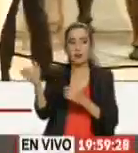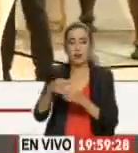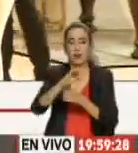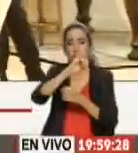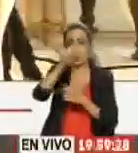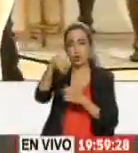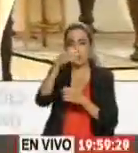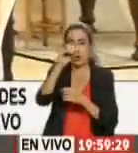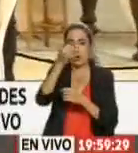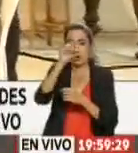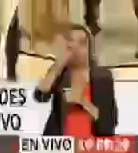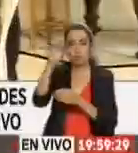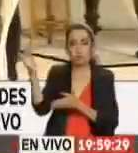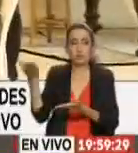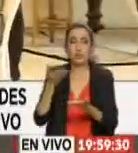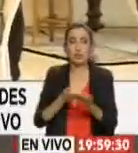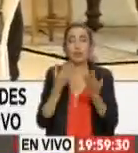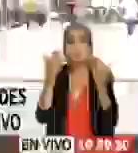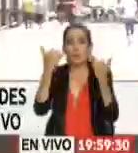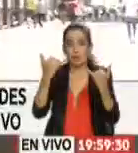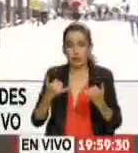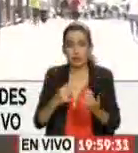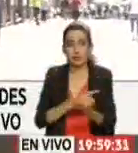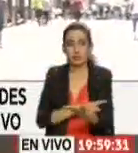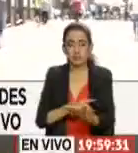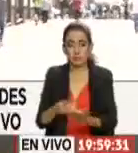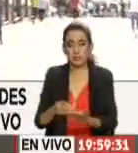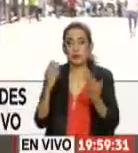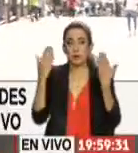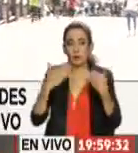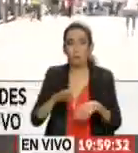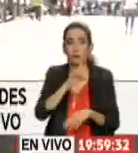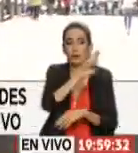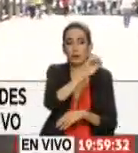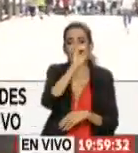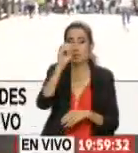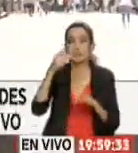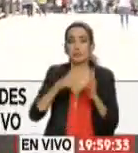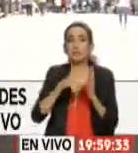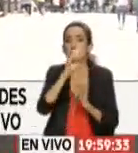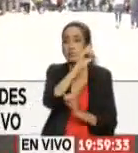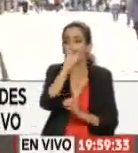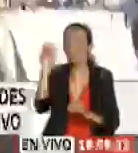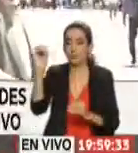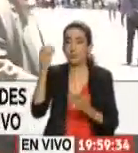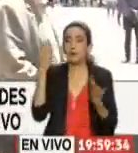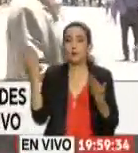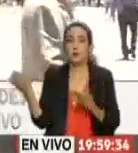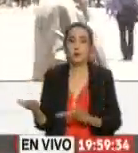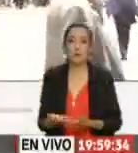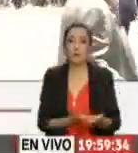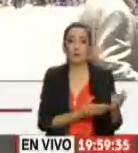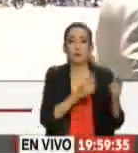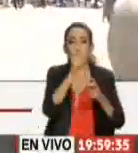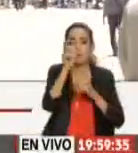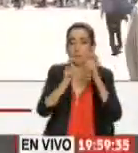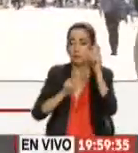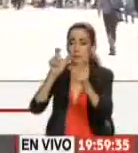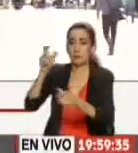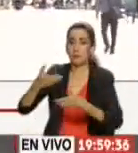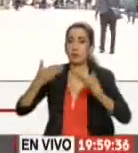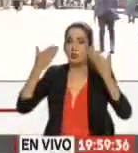La reunión de trabajo se llevará a cabo esta semana. Dejamos 100.000 beneficiarios directos a través de programas sociales como nuestros